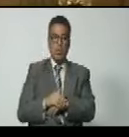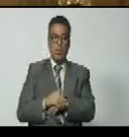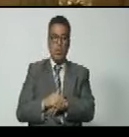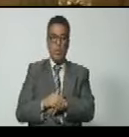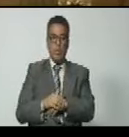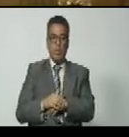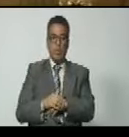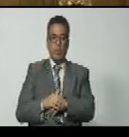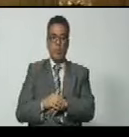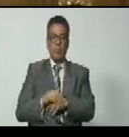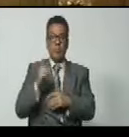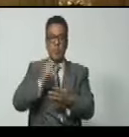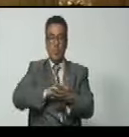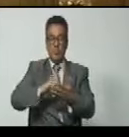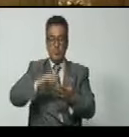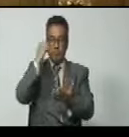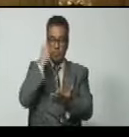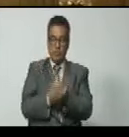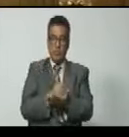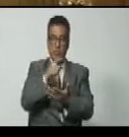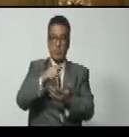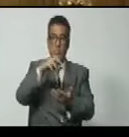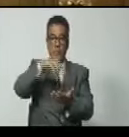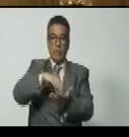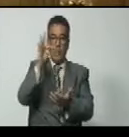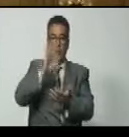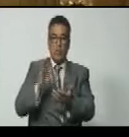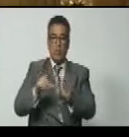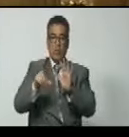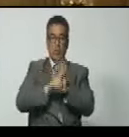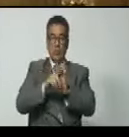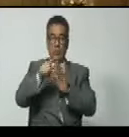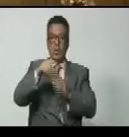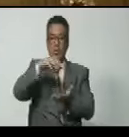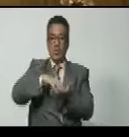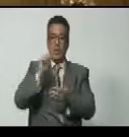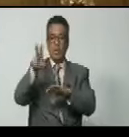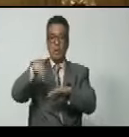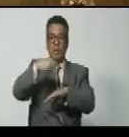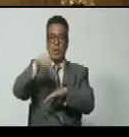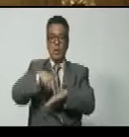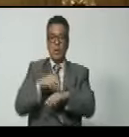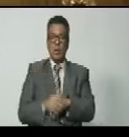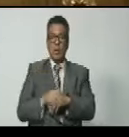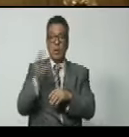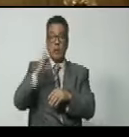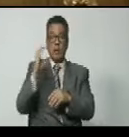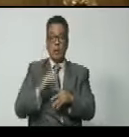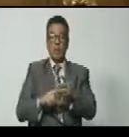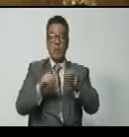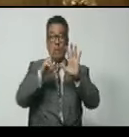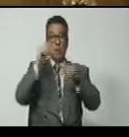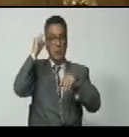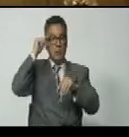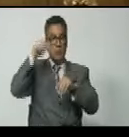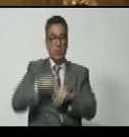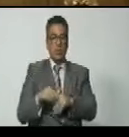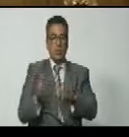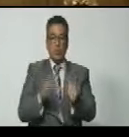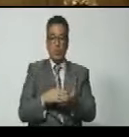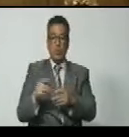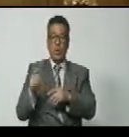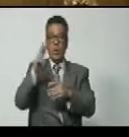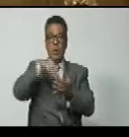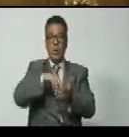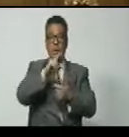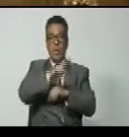Venezuela, dado, firmado y sellado en el Palacio Federal Legislativo, sede de la Asamblea Nacional en Caracas, a los 7 días del mes de